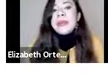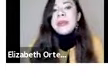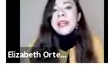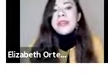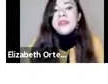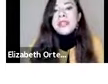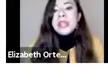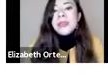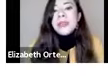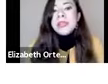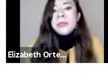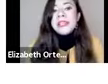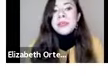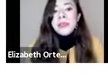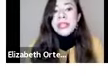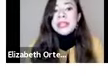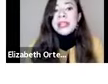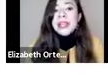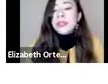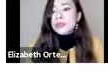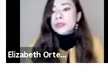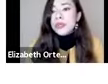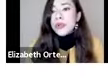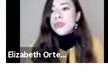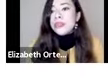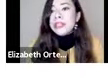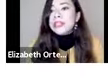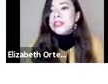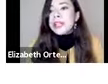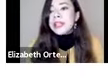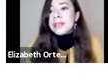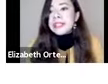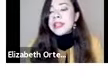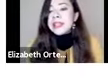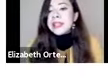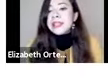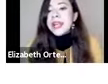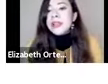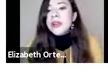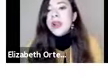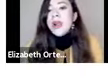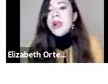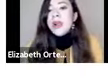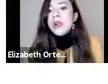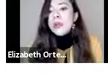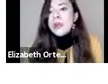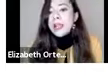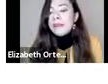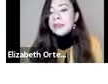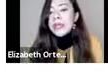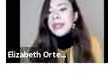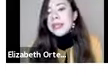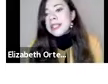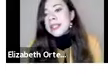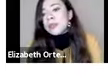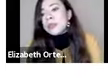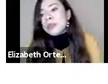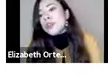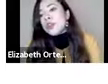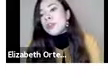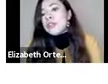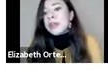que va a haber casos, por ejemplo, que se puede integrar en conjunto con su filtro, que también sea necesario, o como la foto de la derecha, que es